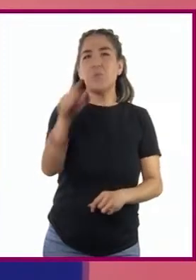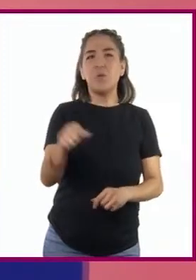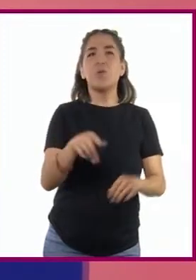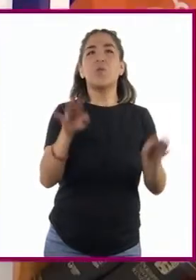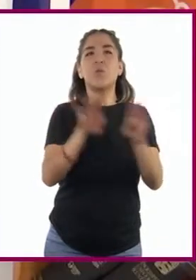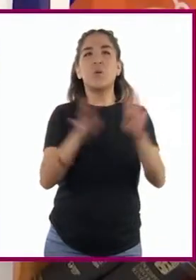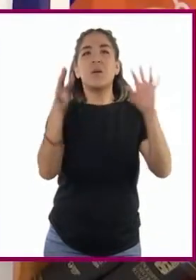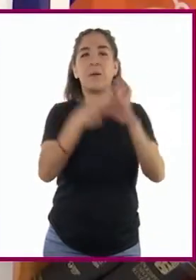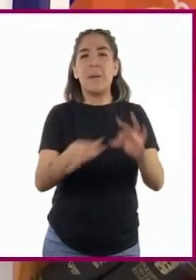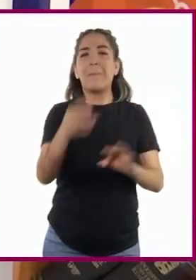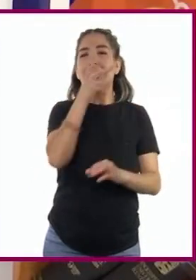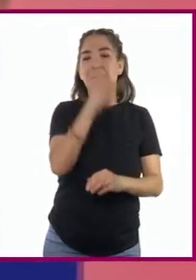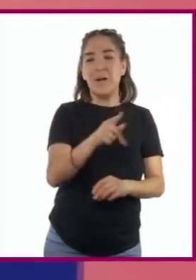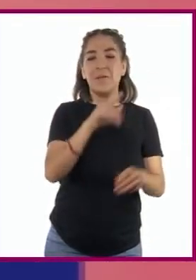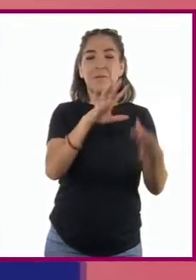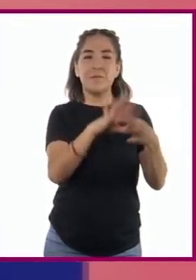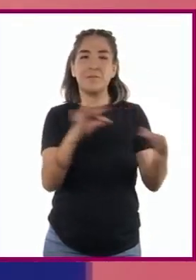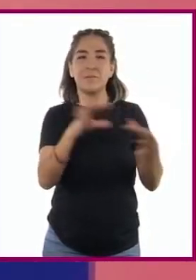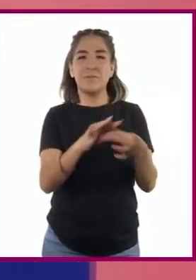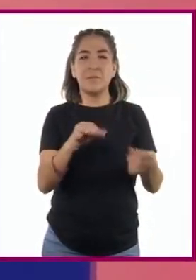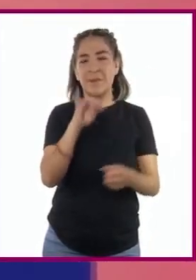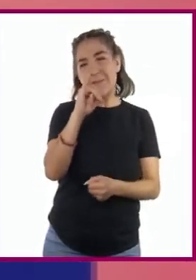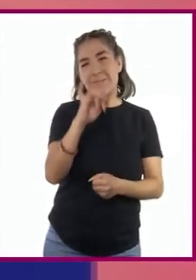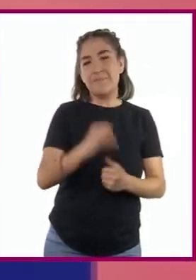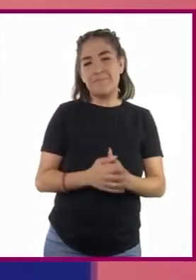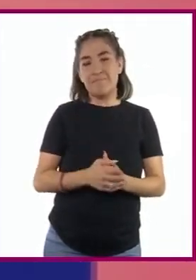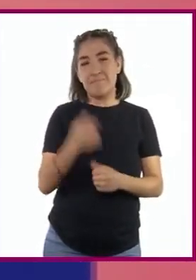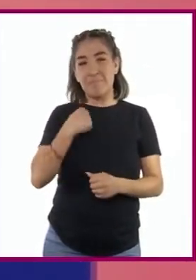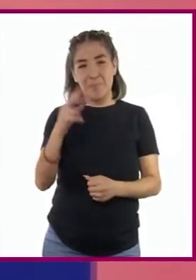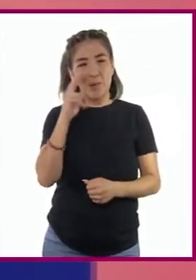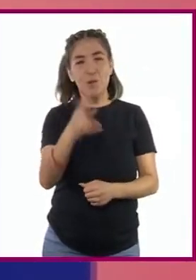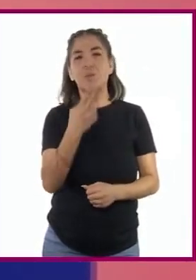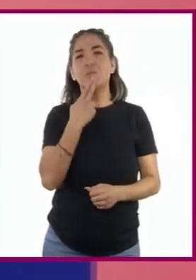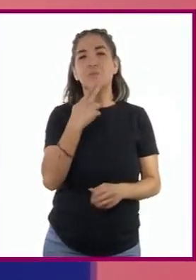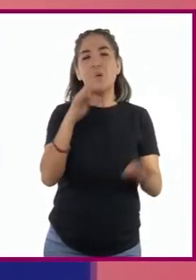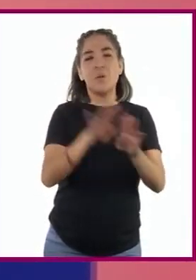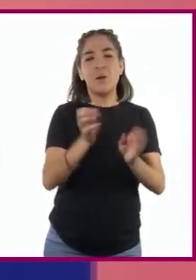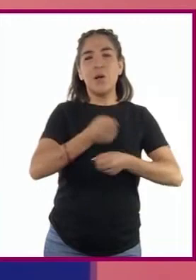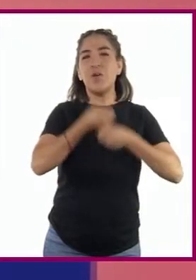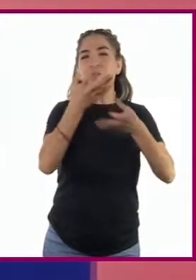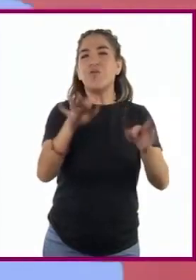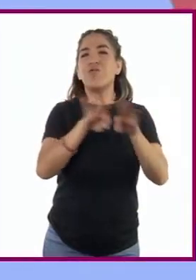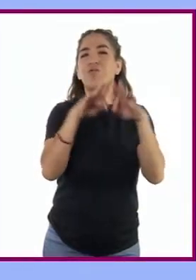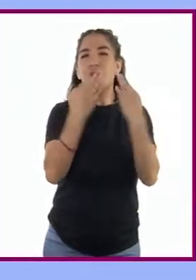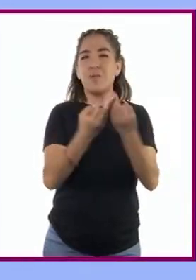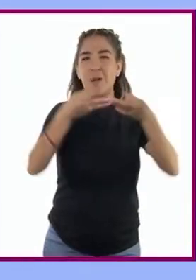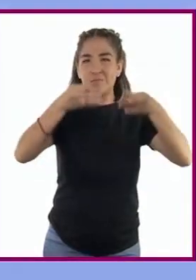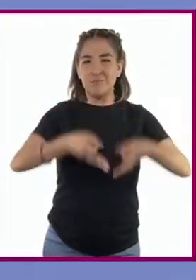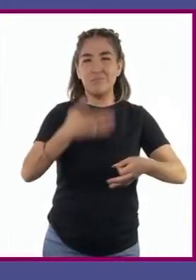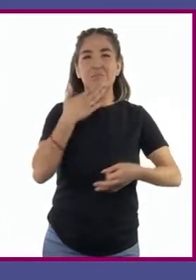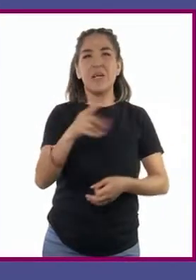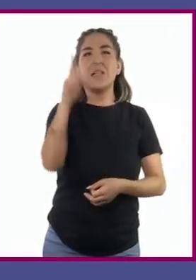palabras coloquiales. Sí, me pareció mejor utilizar las expresiones formales. Por ejemplo,